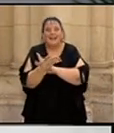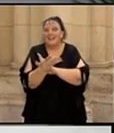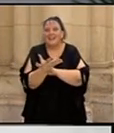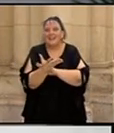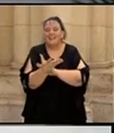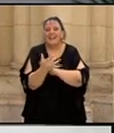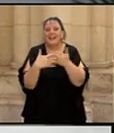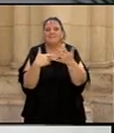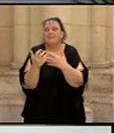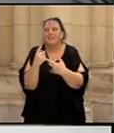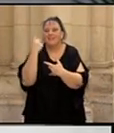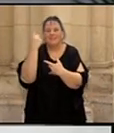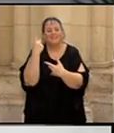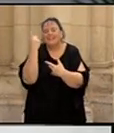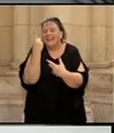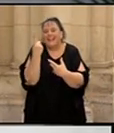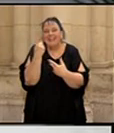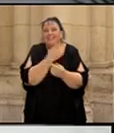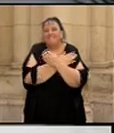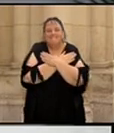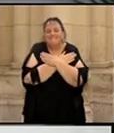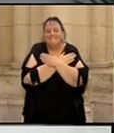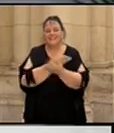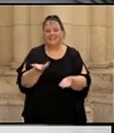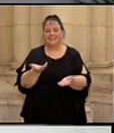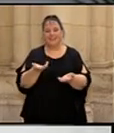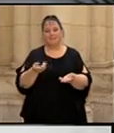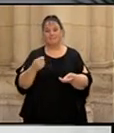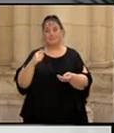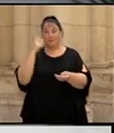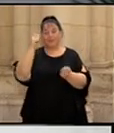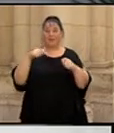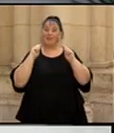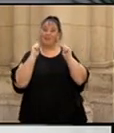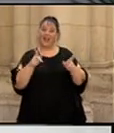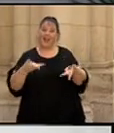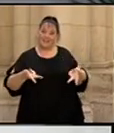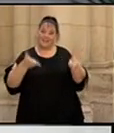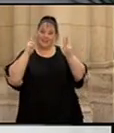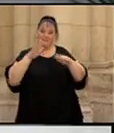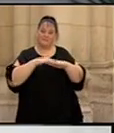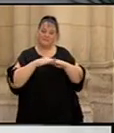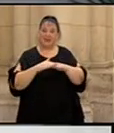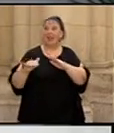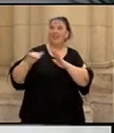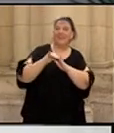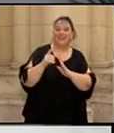Y Dios desea, en esa libertad que le dio para acercarse a Él o